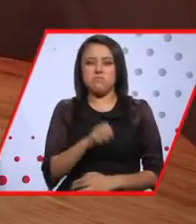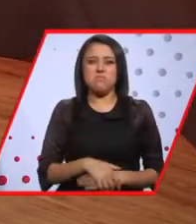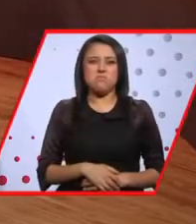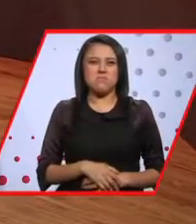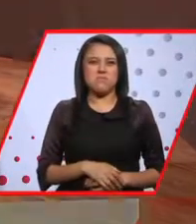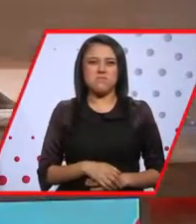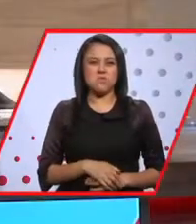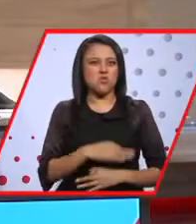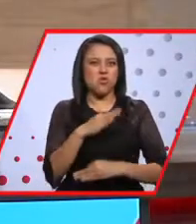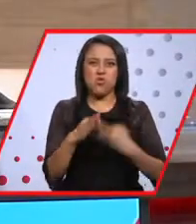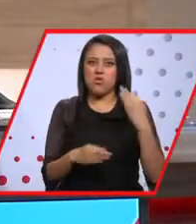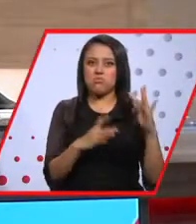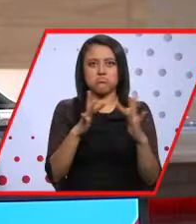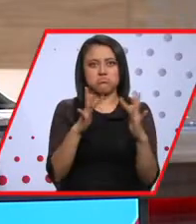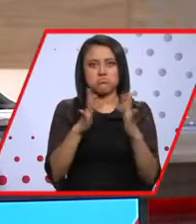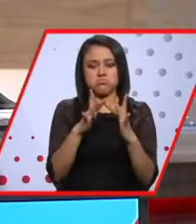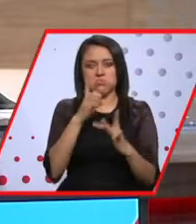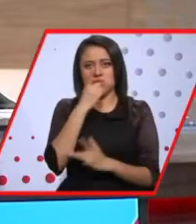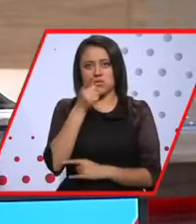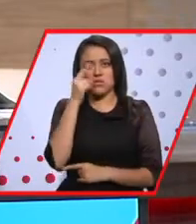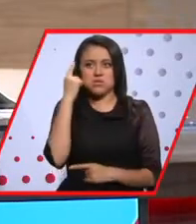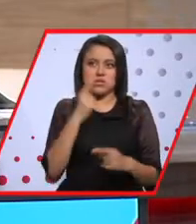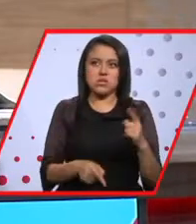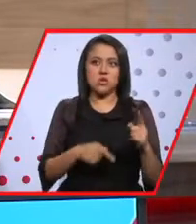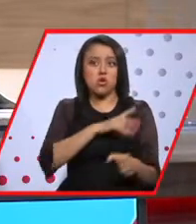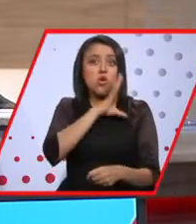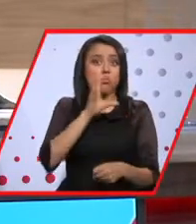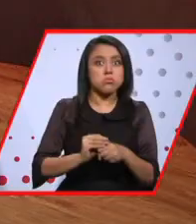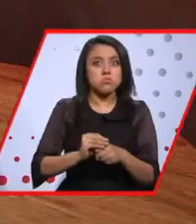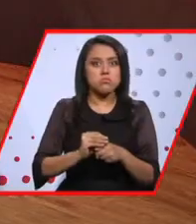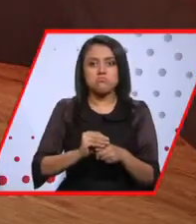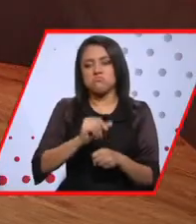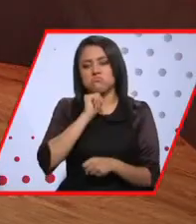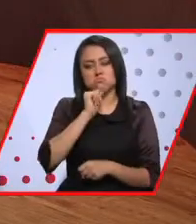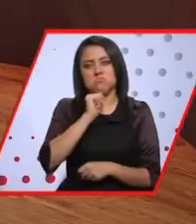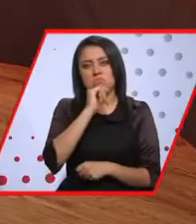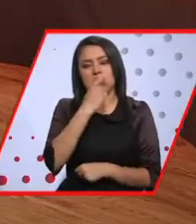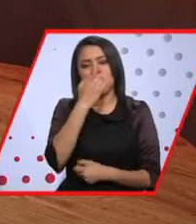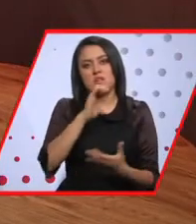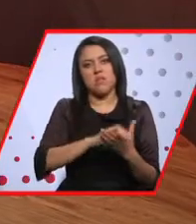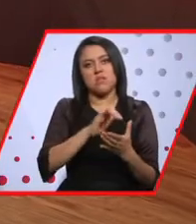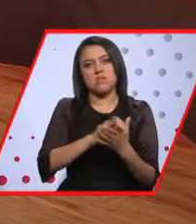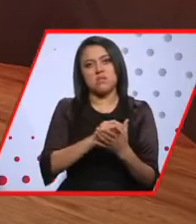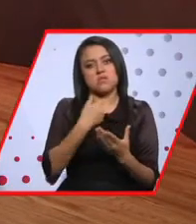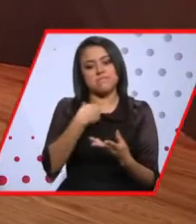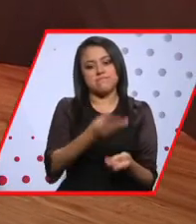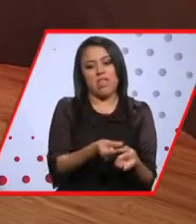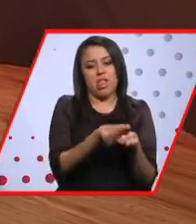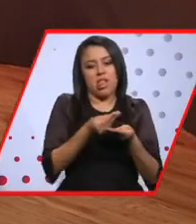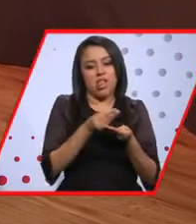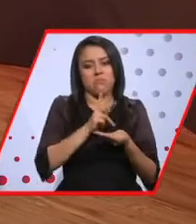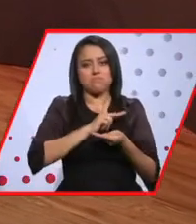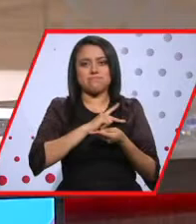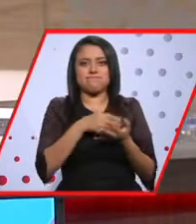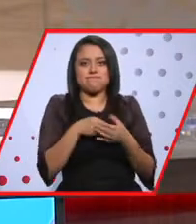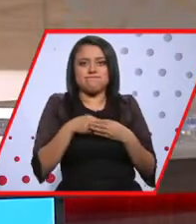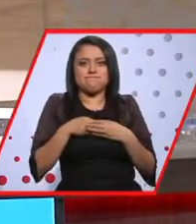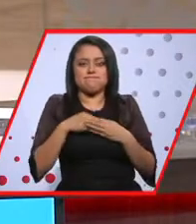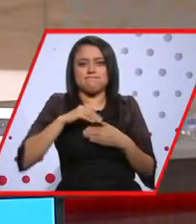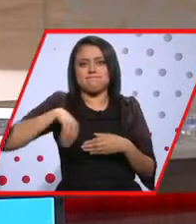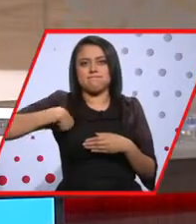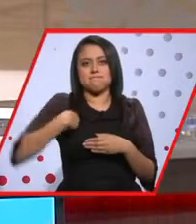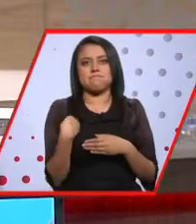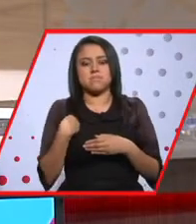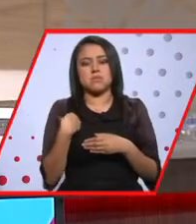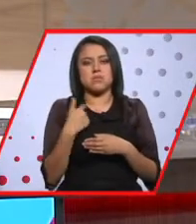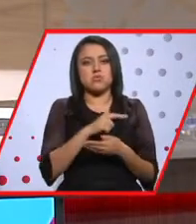Indignación total. No le van a quitar todo lo que se robó. La esposa se va a quedar parte del dinero. Si se